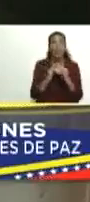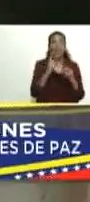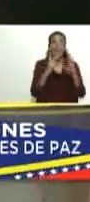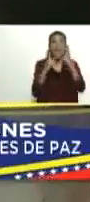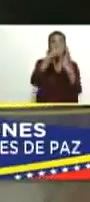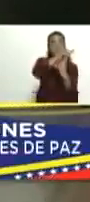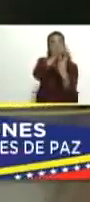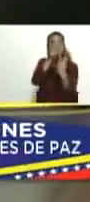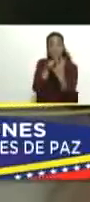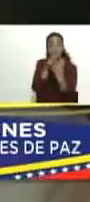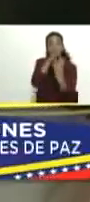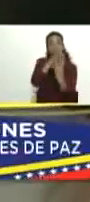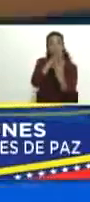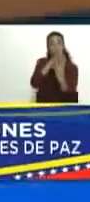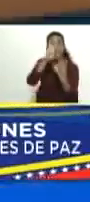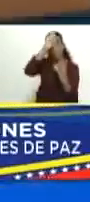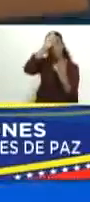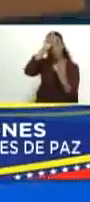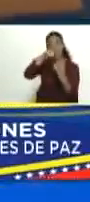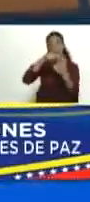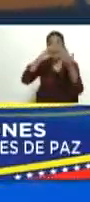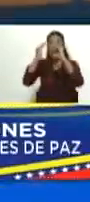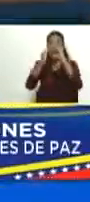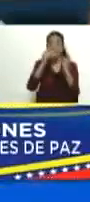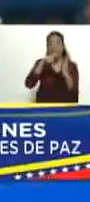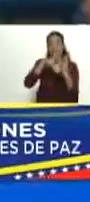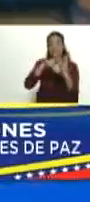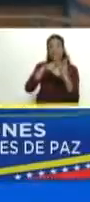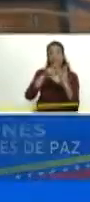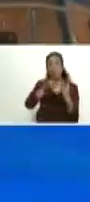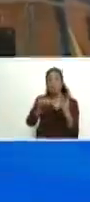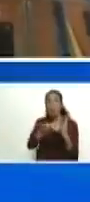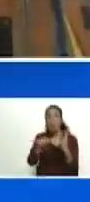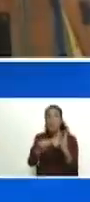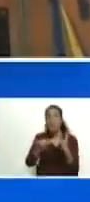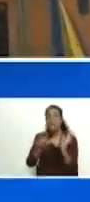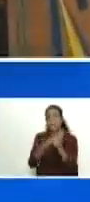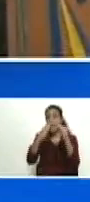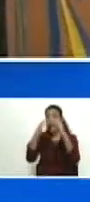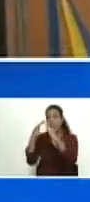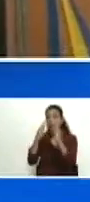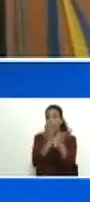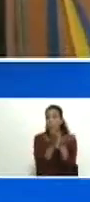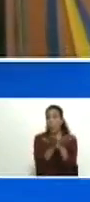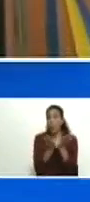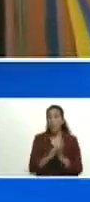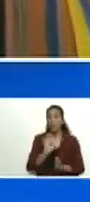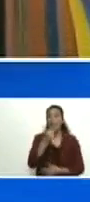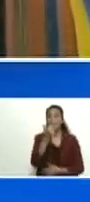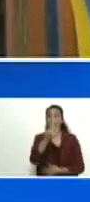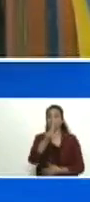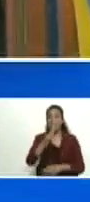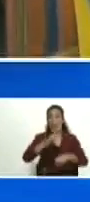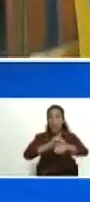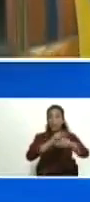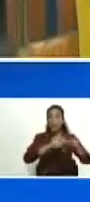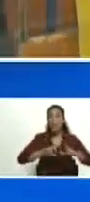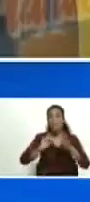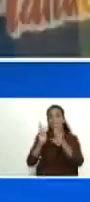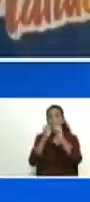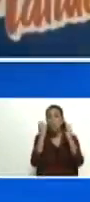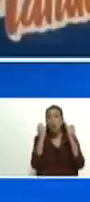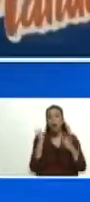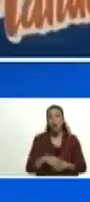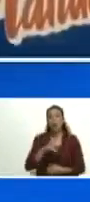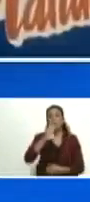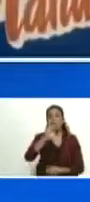tres así, que son Montalbán, Las Casitas y Pedro Fonte, que es donde se encuentra actualmente. Aquí tiene 13 consultorios médicos populares, un CDI